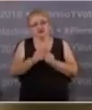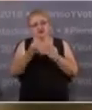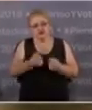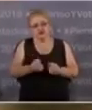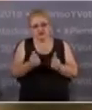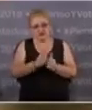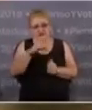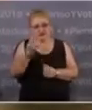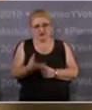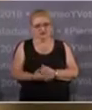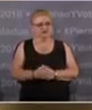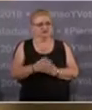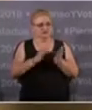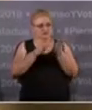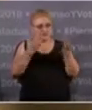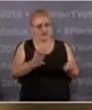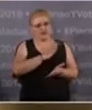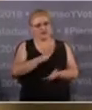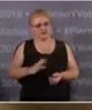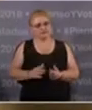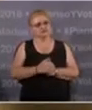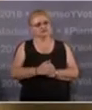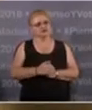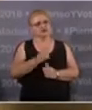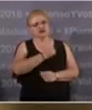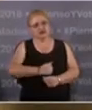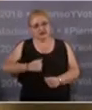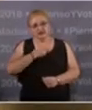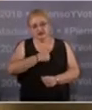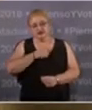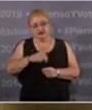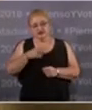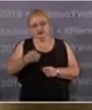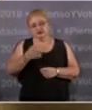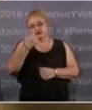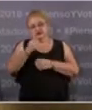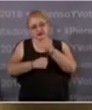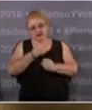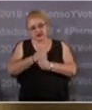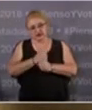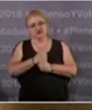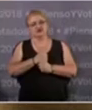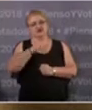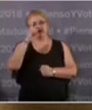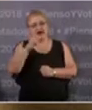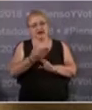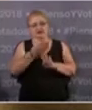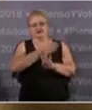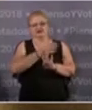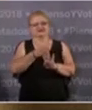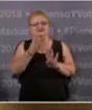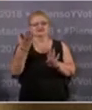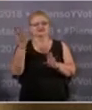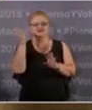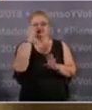Gracias, candidato. Desafortunadamente, en esta administración, la prevención se convirtió en una ficción. Los